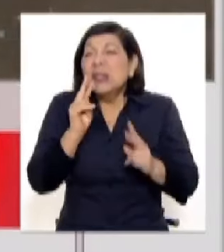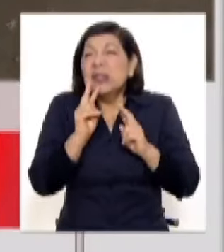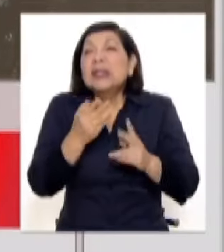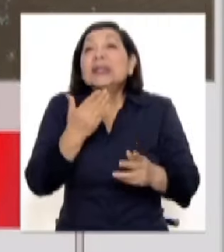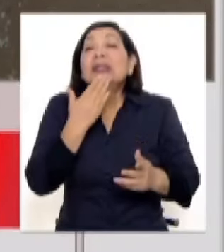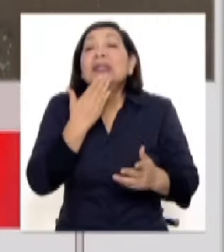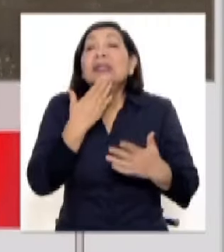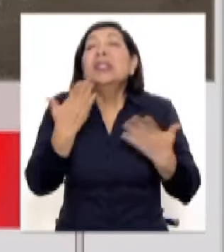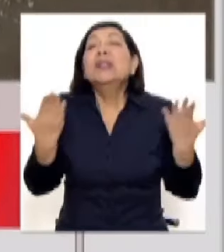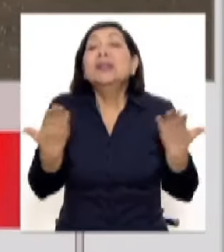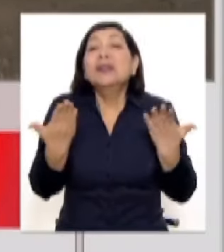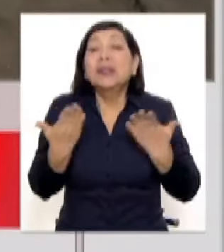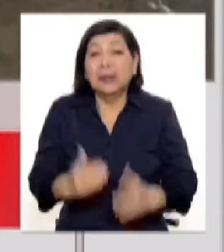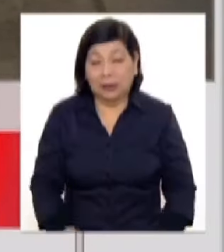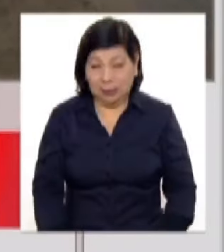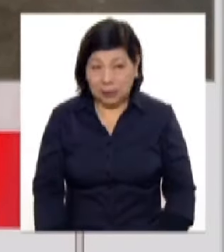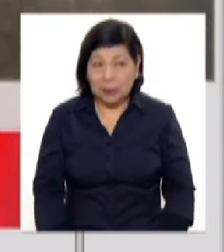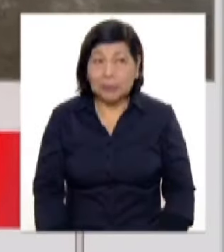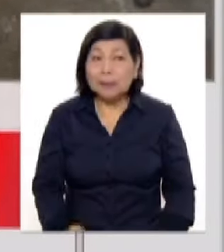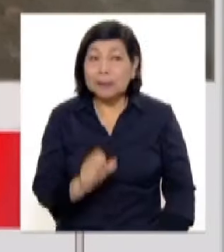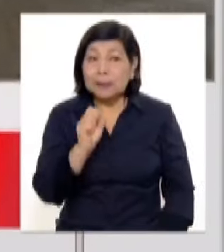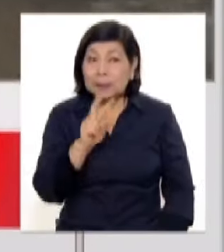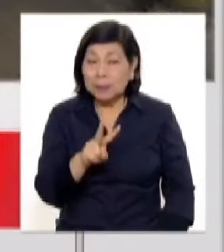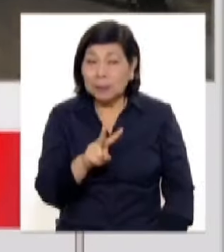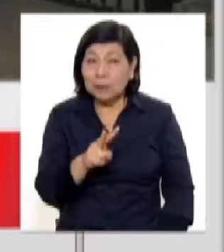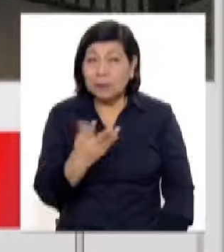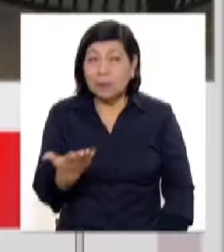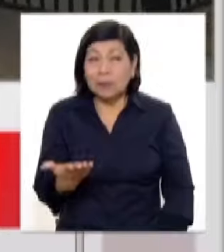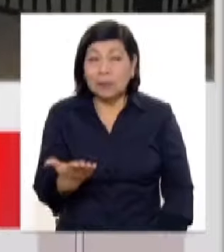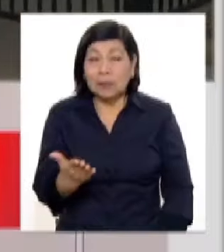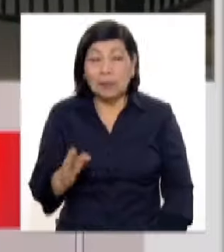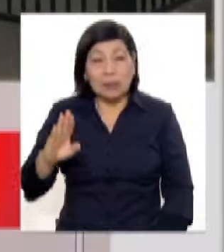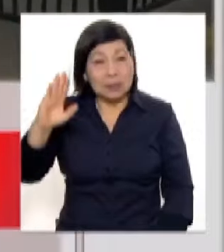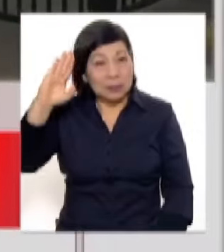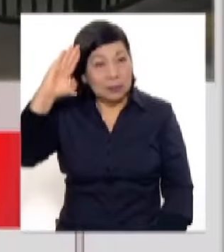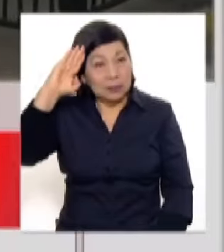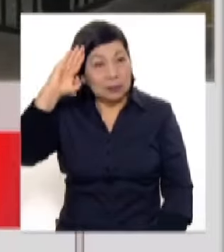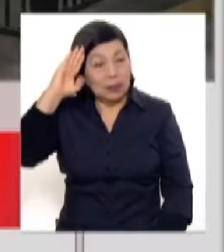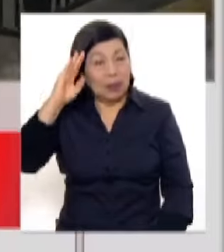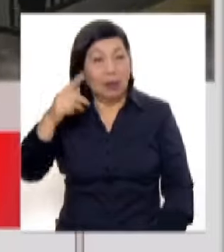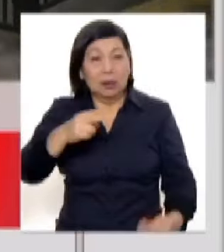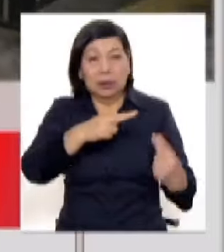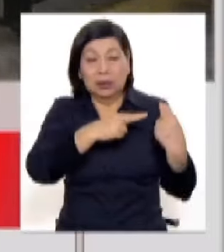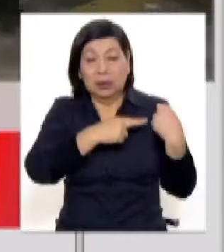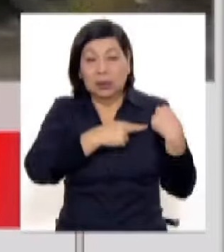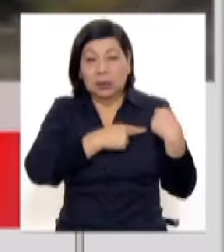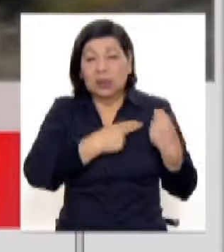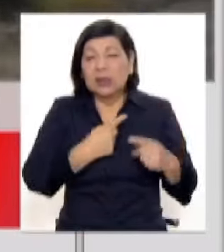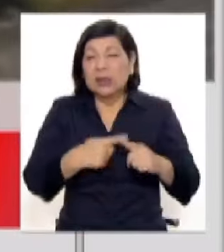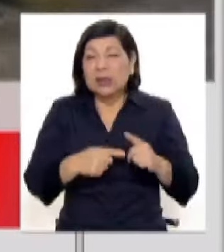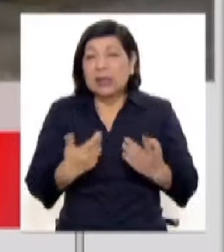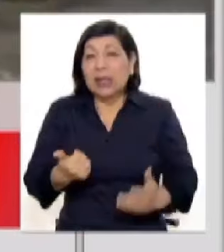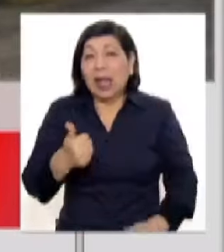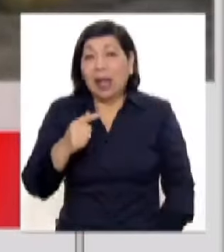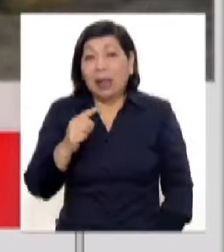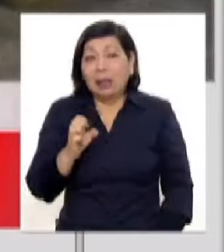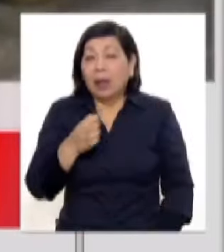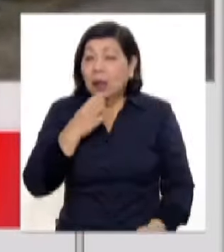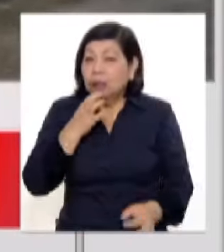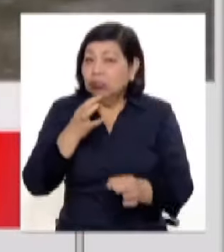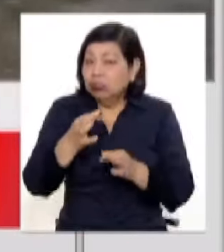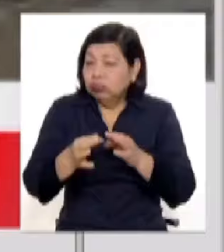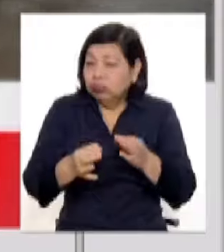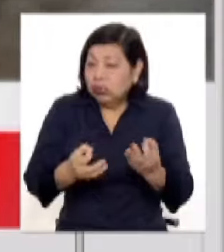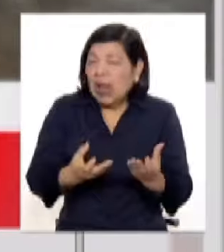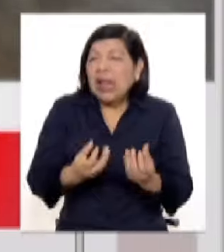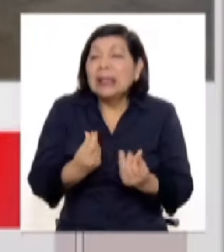más acerca de esta situación, compañeras, me encuentro a esta hora con el general Javier Ábalos, él es gerente de Seguridad Ciudadana de ATE, quien nos va a comentar un